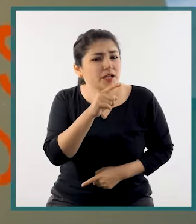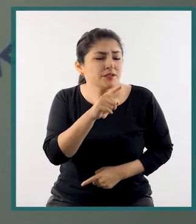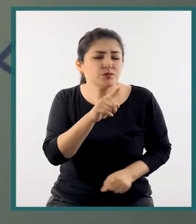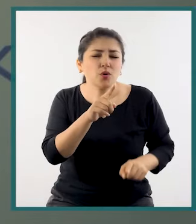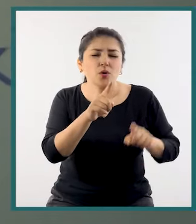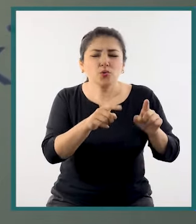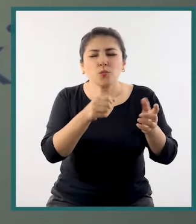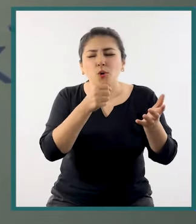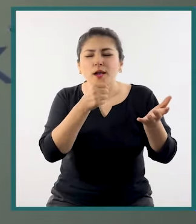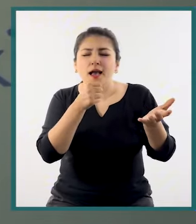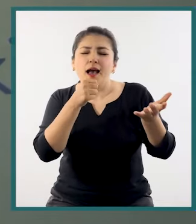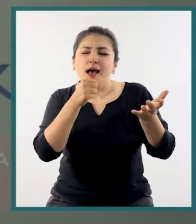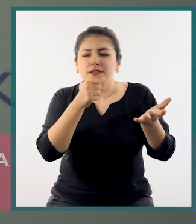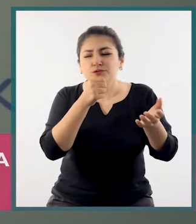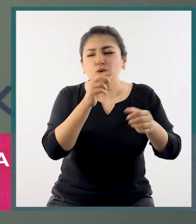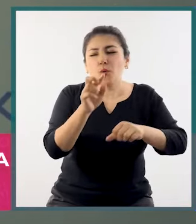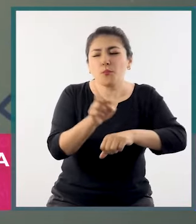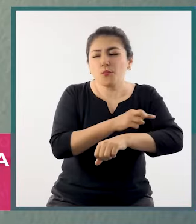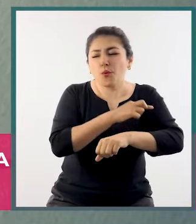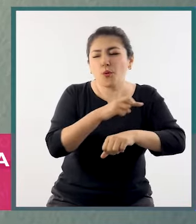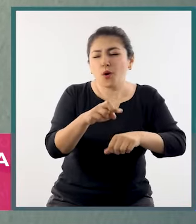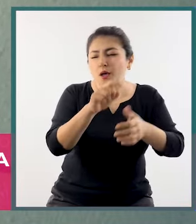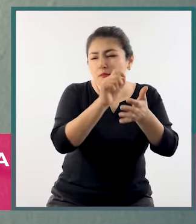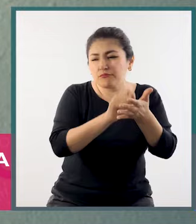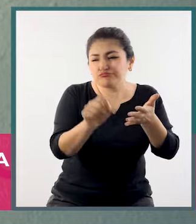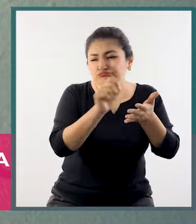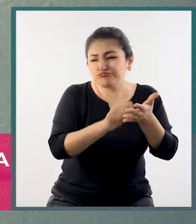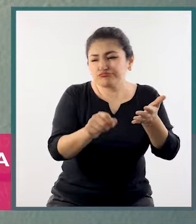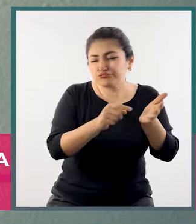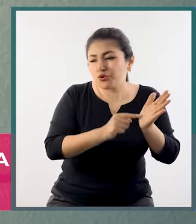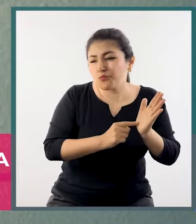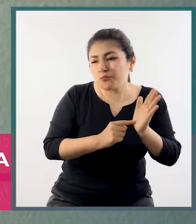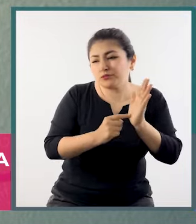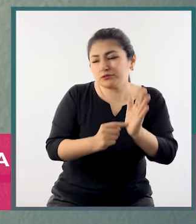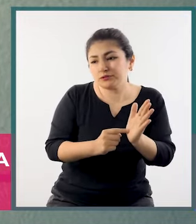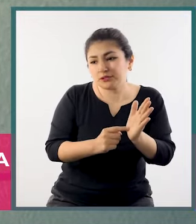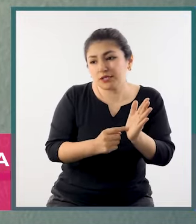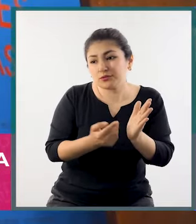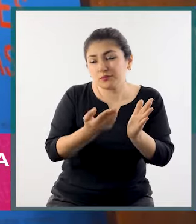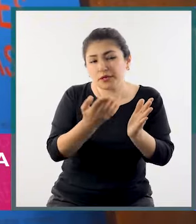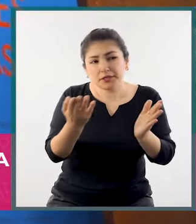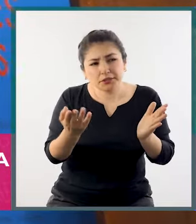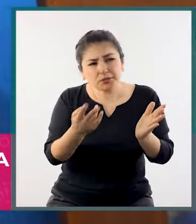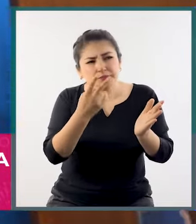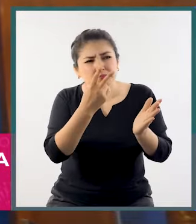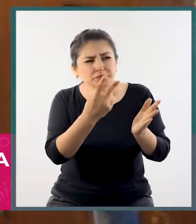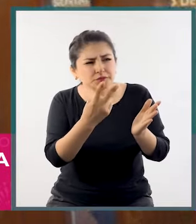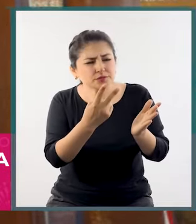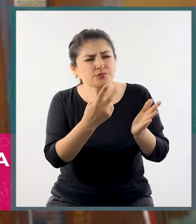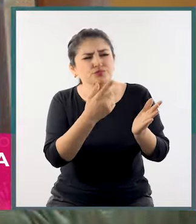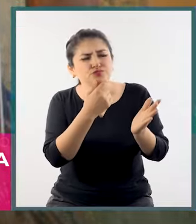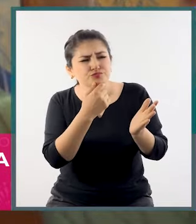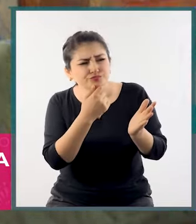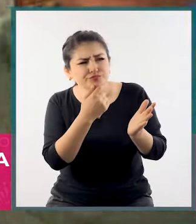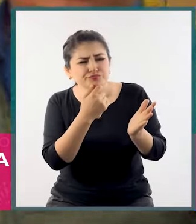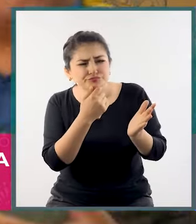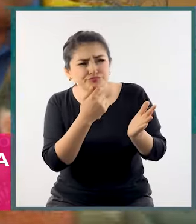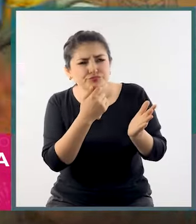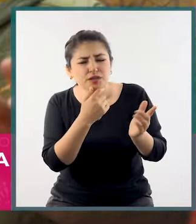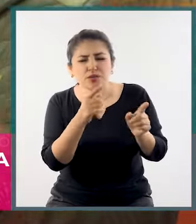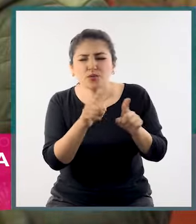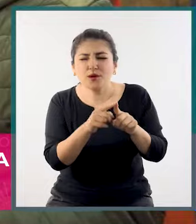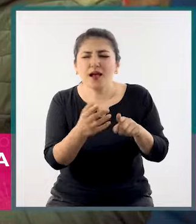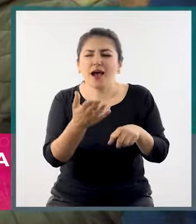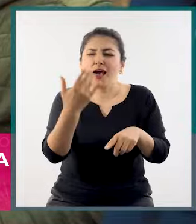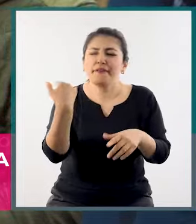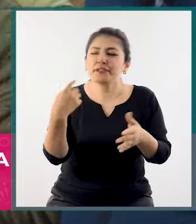estos cantos, poemas, versos que les ofrecemos, para, además de fragmentos también de nuestros